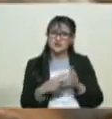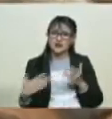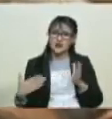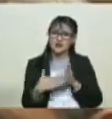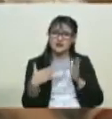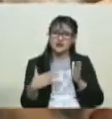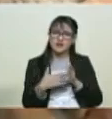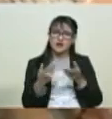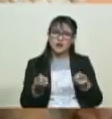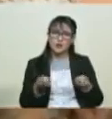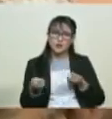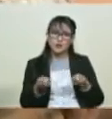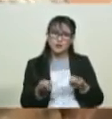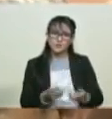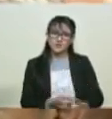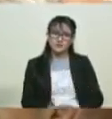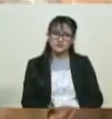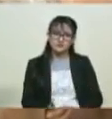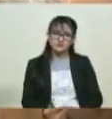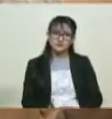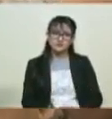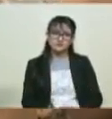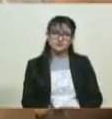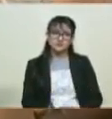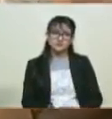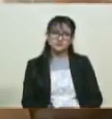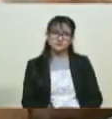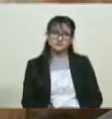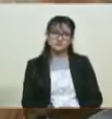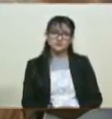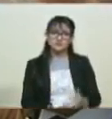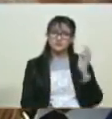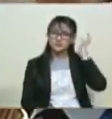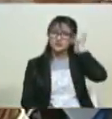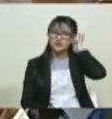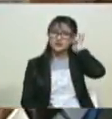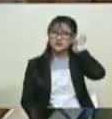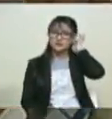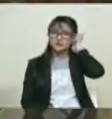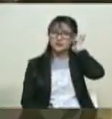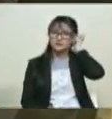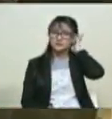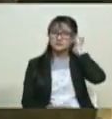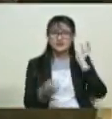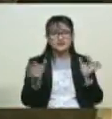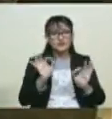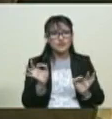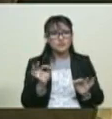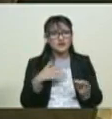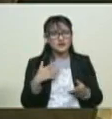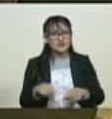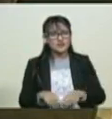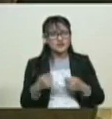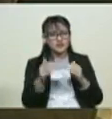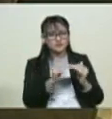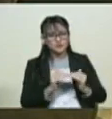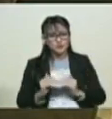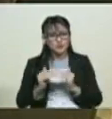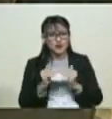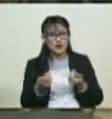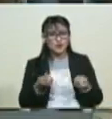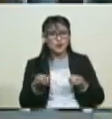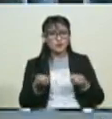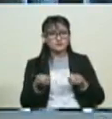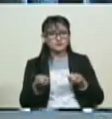económica de los que creen que por esa vía acabarán con la posibilidad de la estabilidad económica